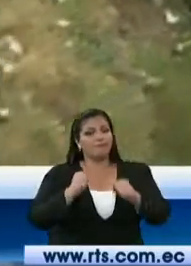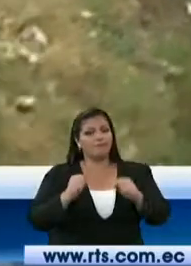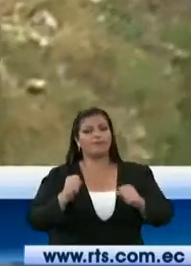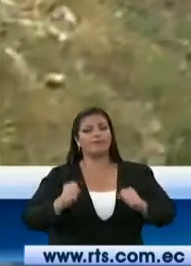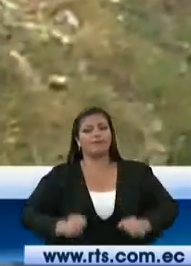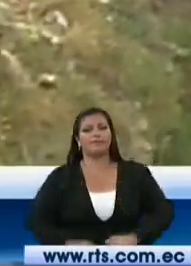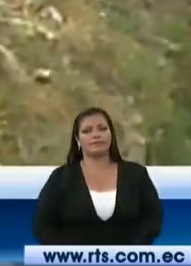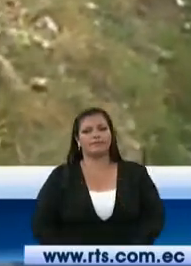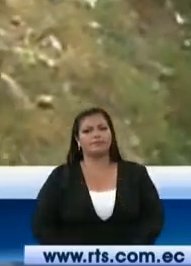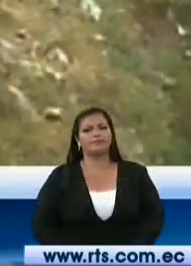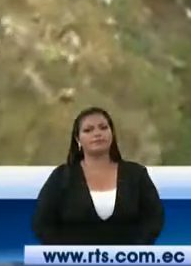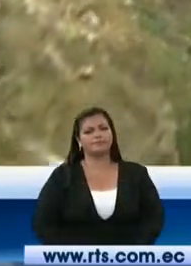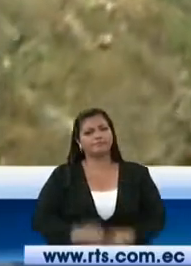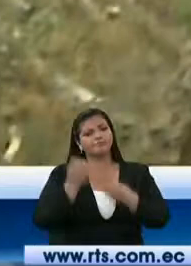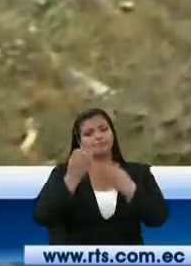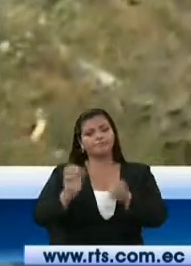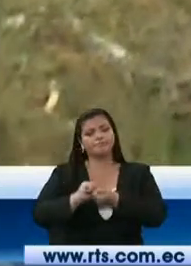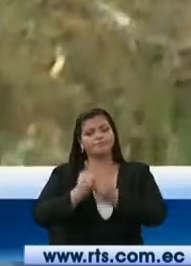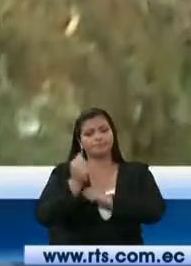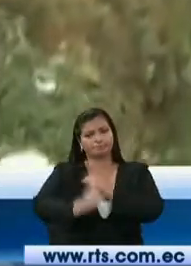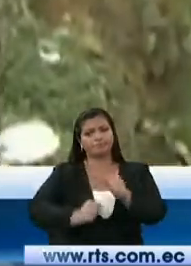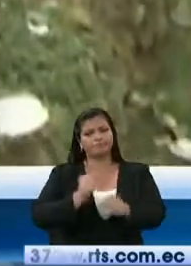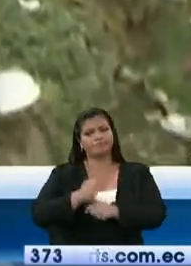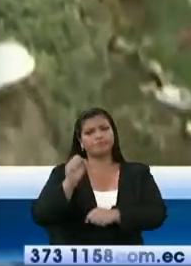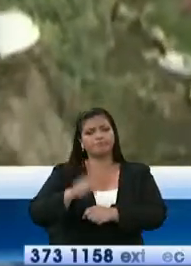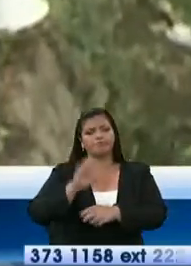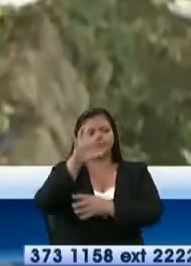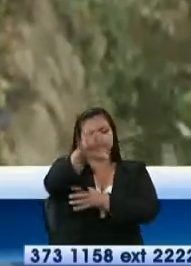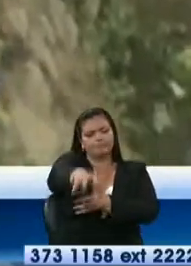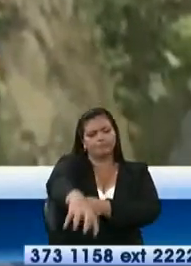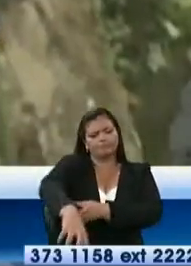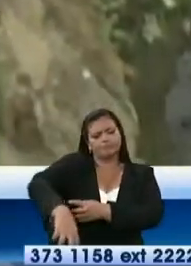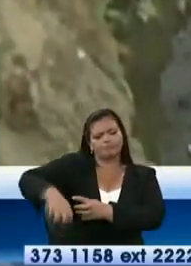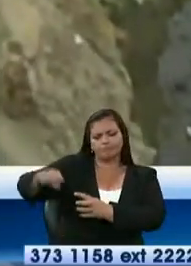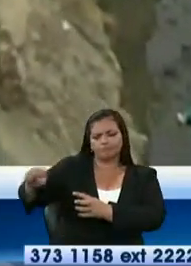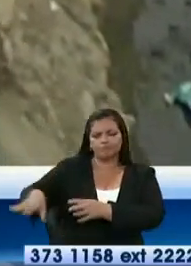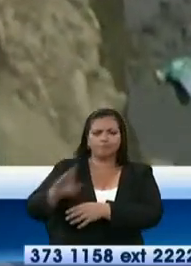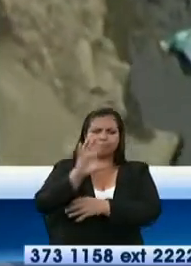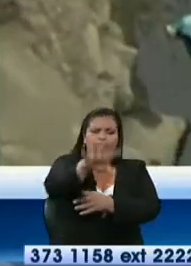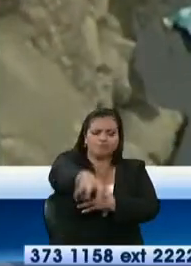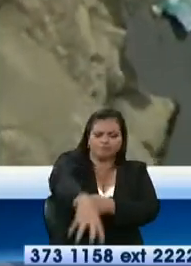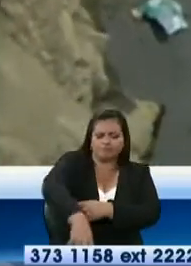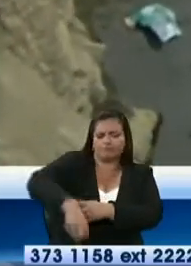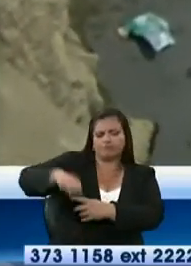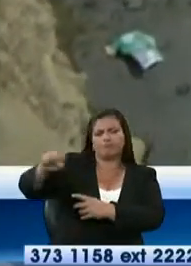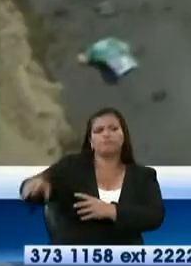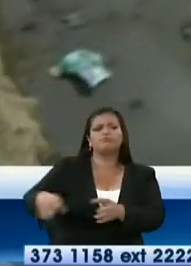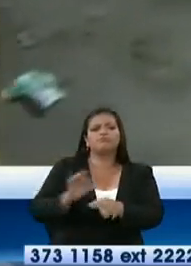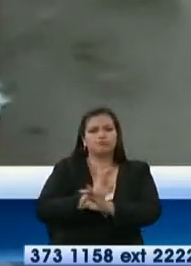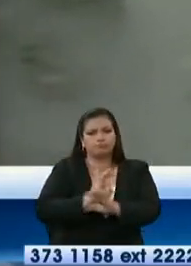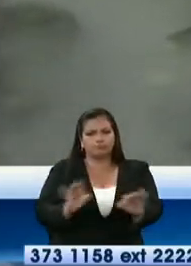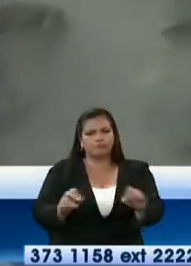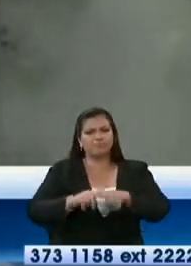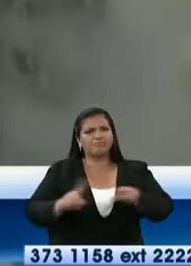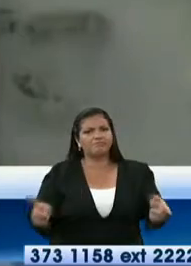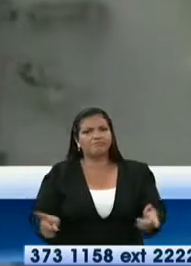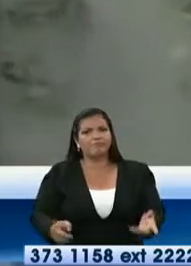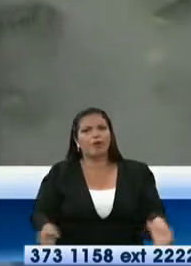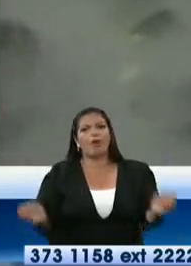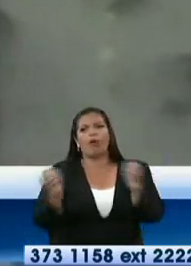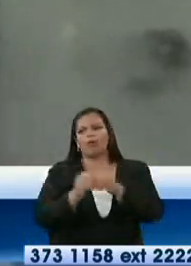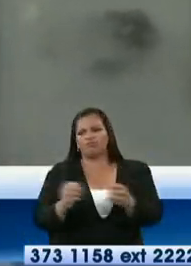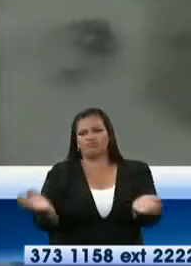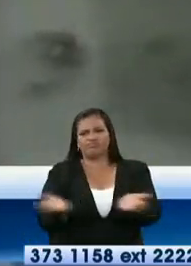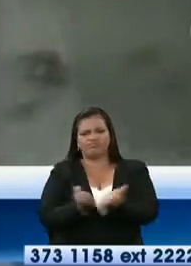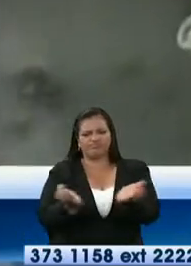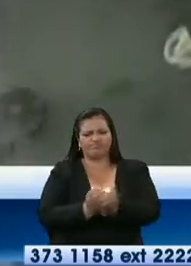de canal, pero en esta ocasión lo que van a hacer es reforzar. Vemos cómo esta zanja hay basura, hay agua estancada, agua verde. Vemos